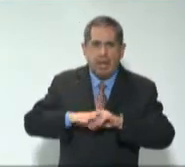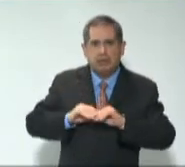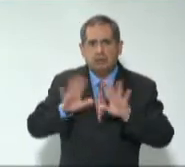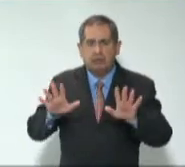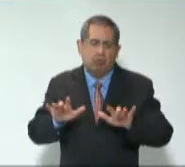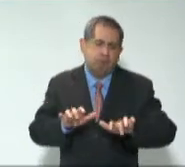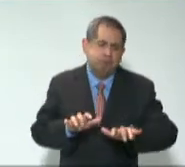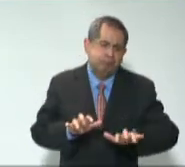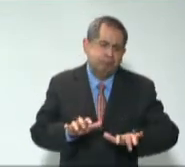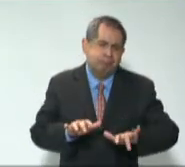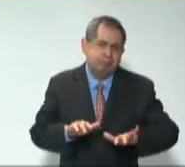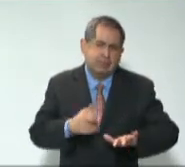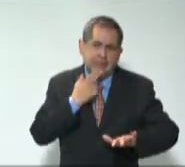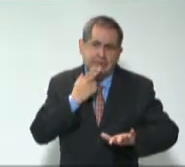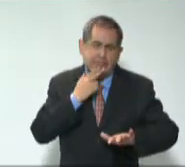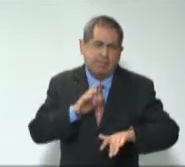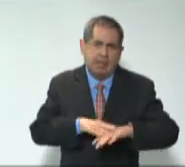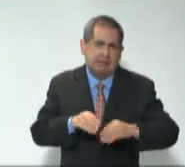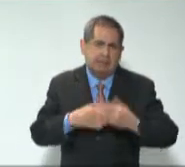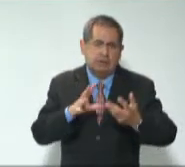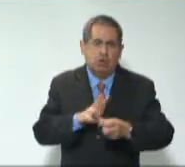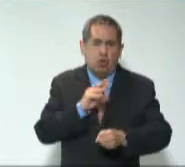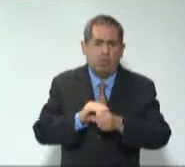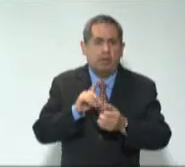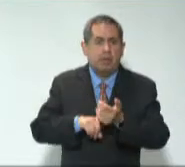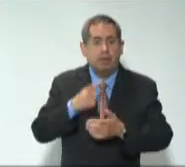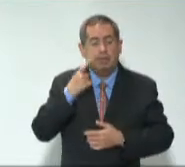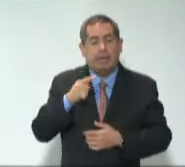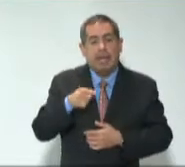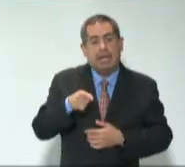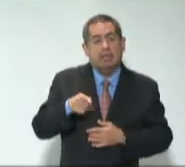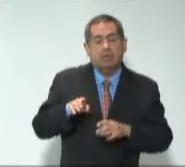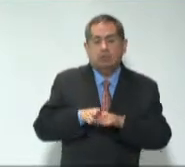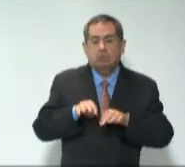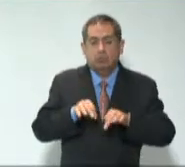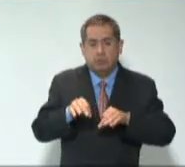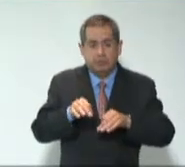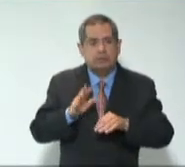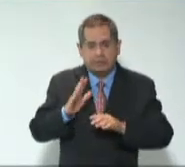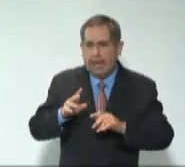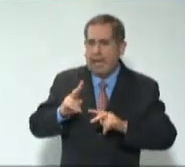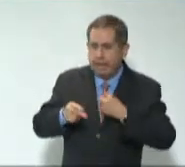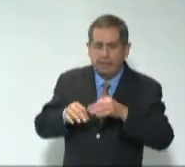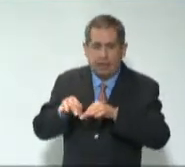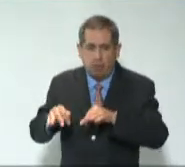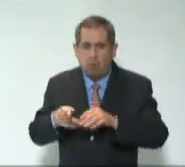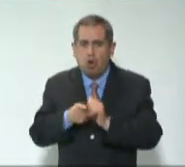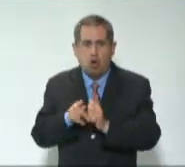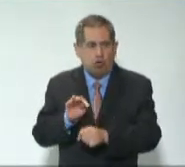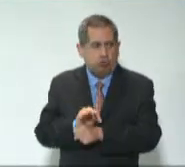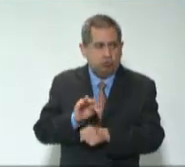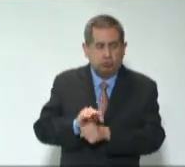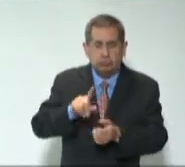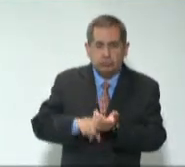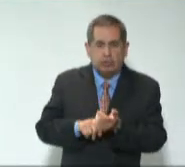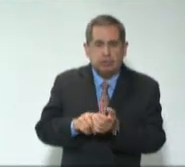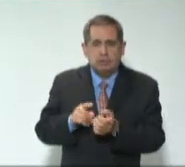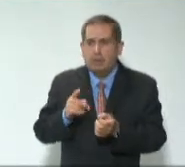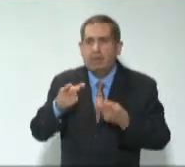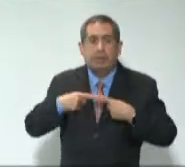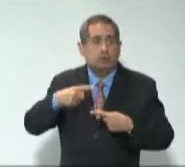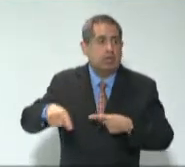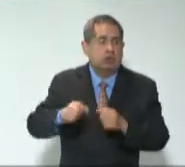electrónicas De tal suerte que aunque se regresó a las labores se ha continuado protegiendo la salud de sus servidores